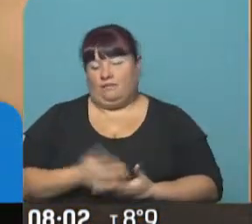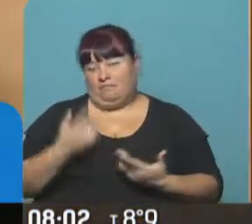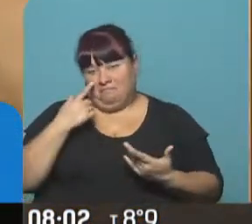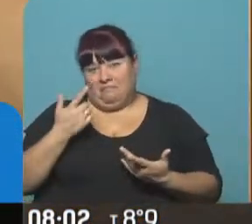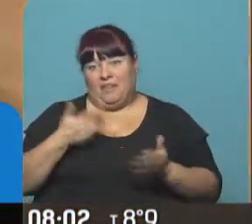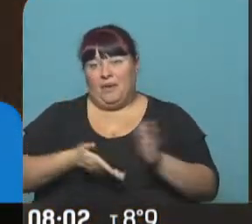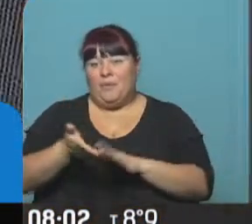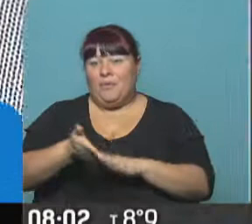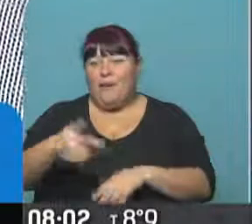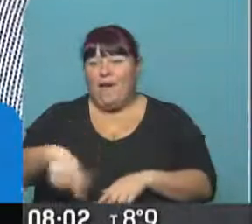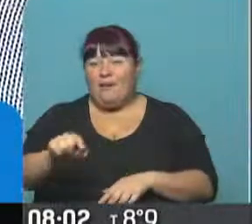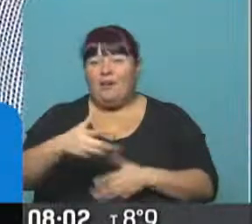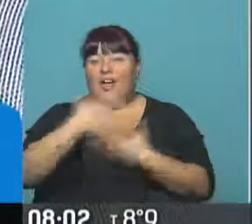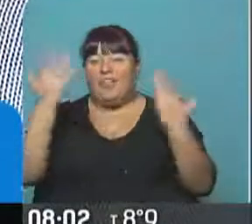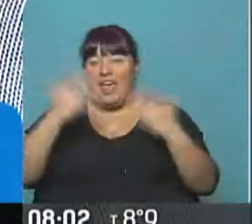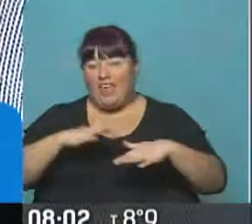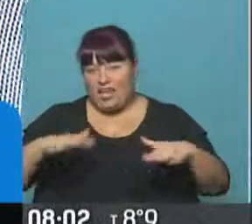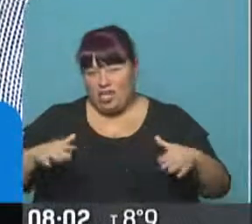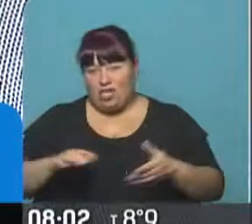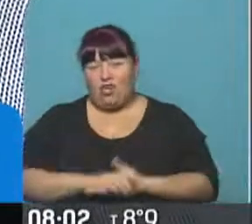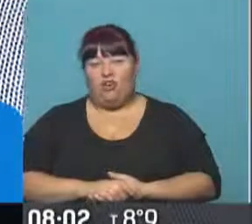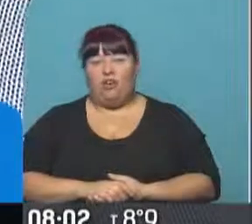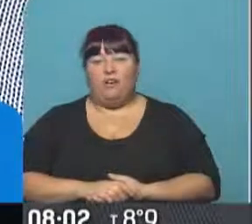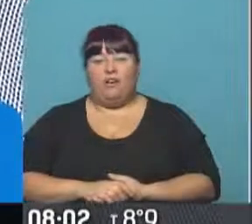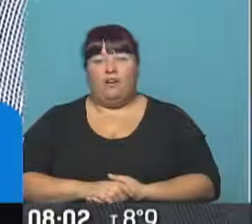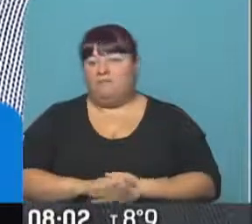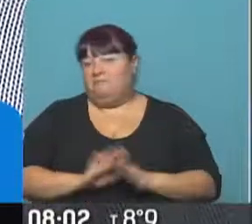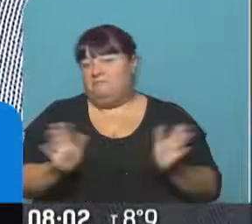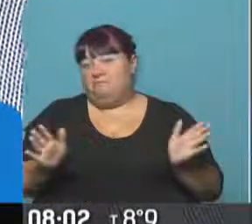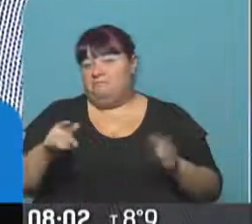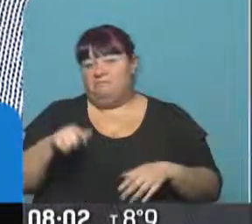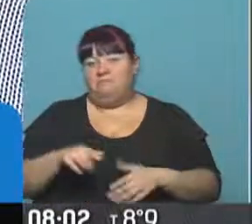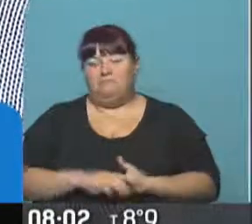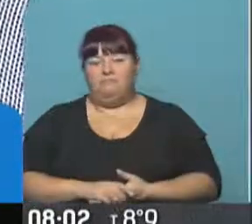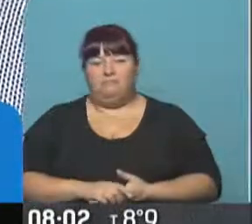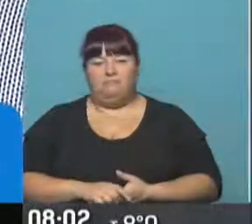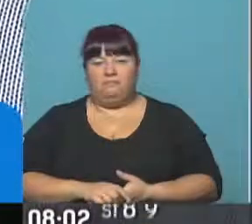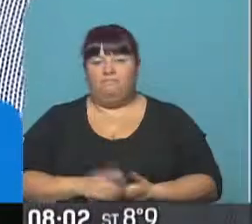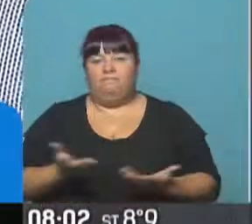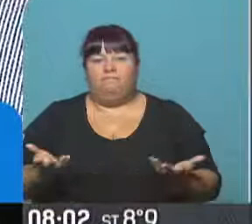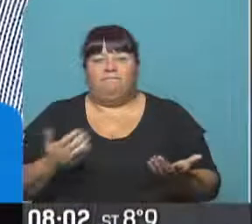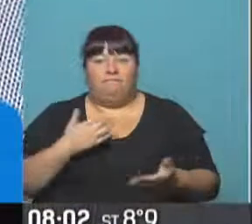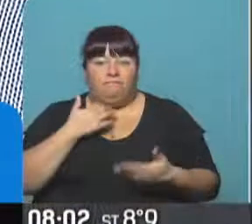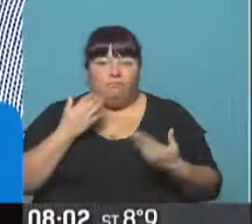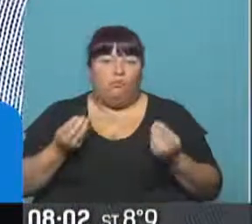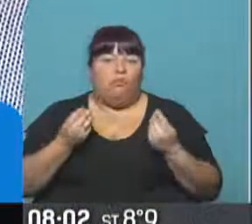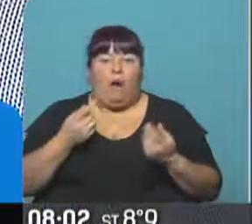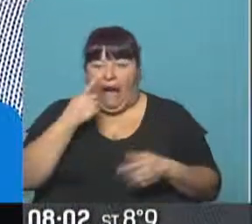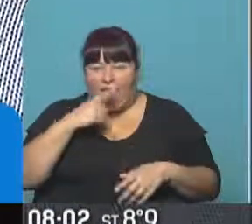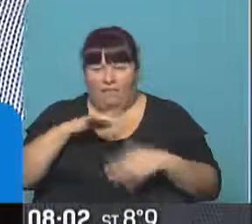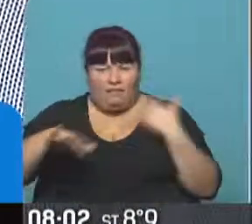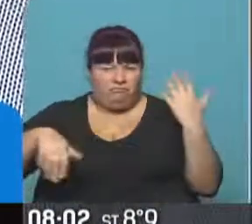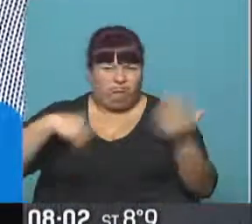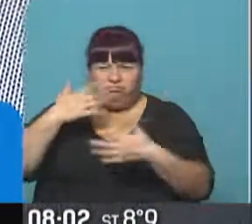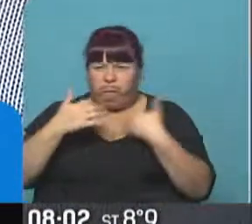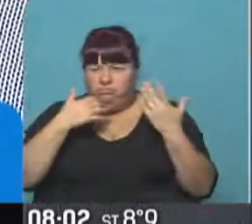se acercaba el Día del Niño. Y bueno, esto no sé cómo terminó en todo lo que